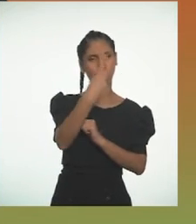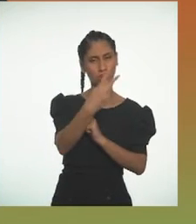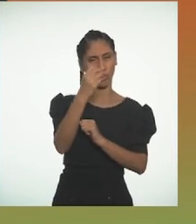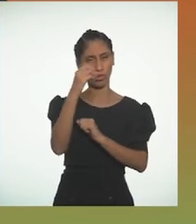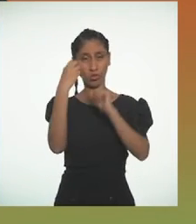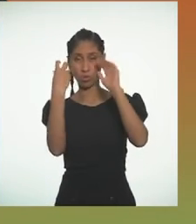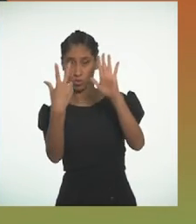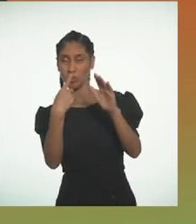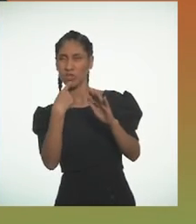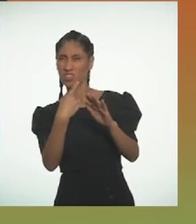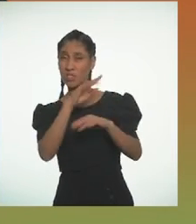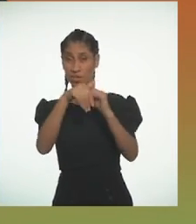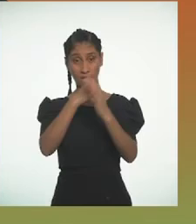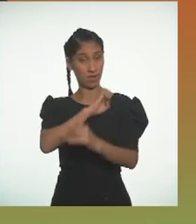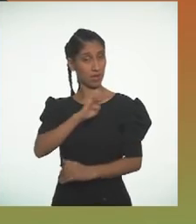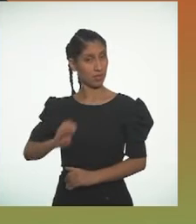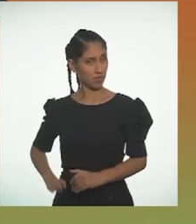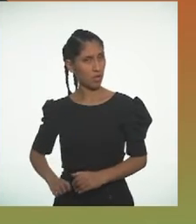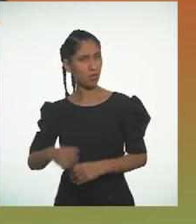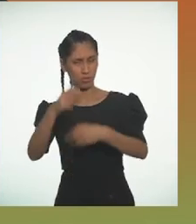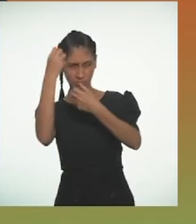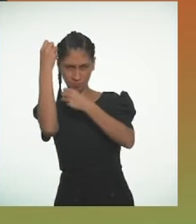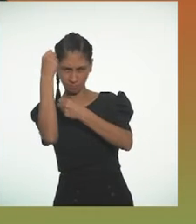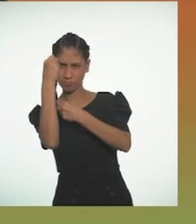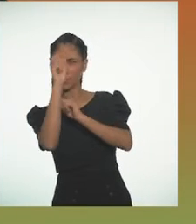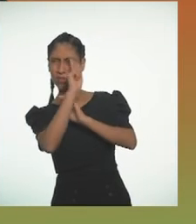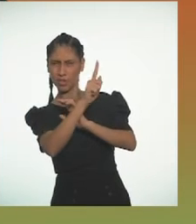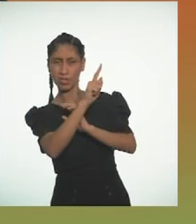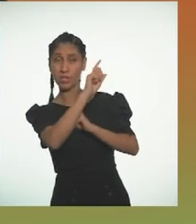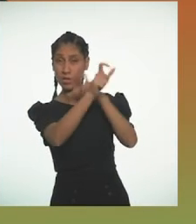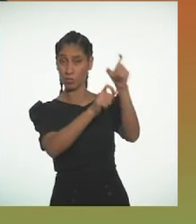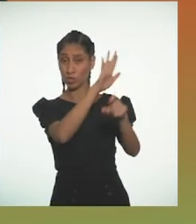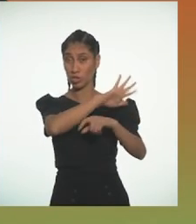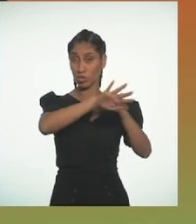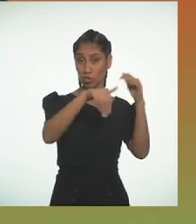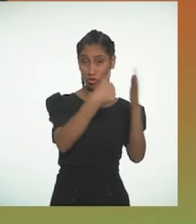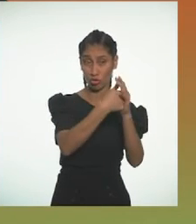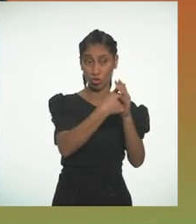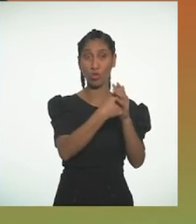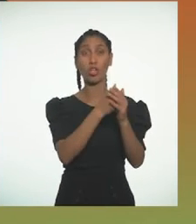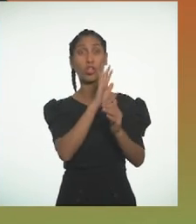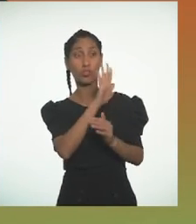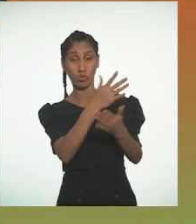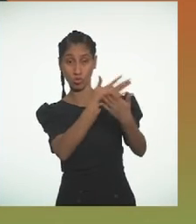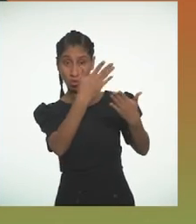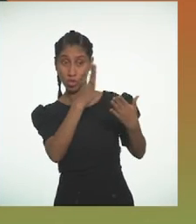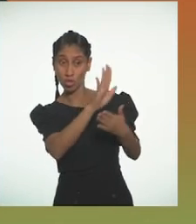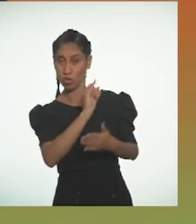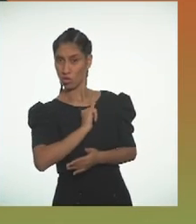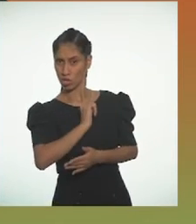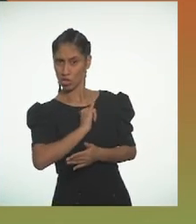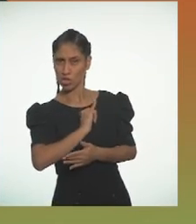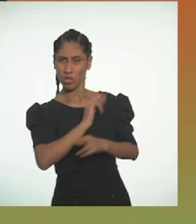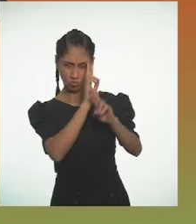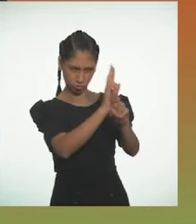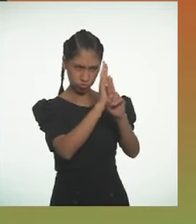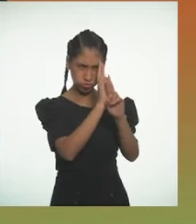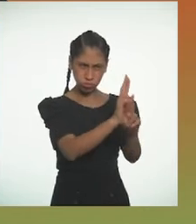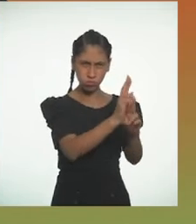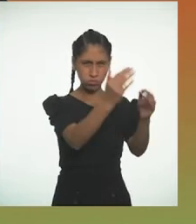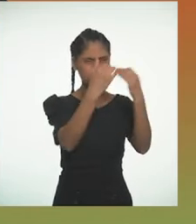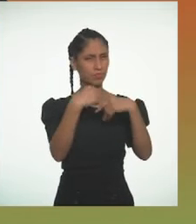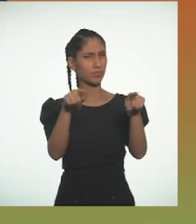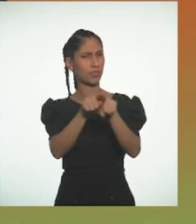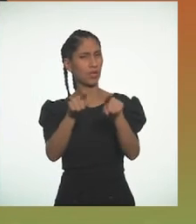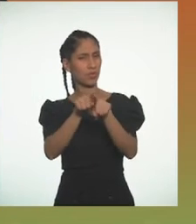dice que el Estado garantiza la integridad de la propiedad de las comunidades. En la